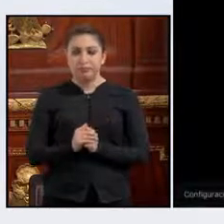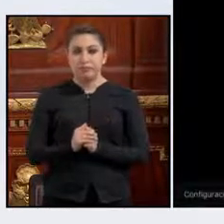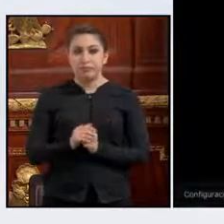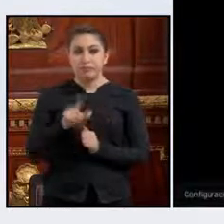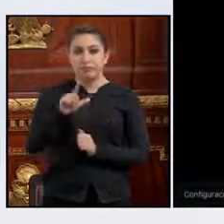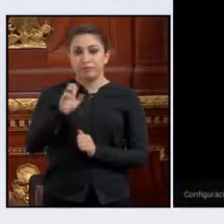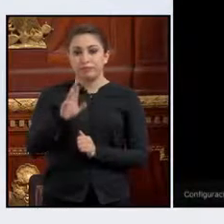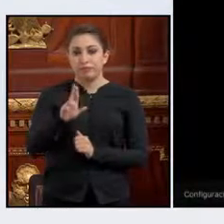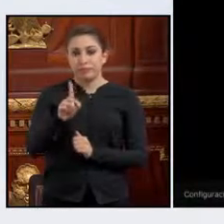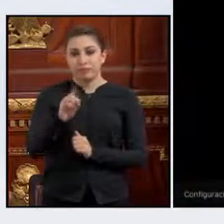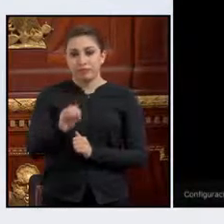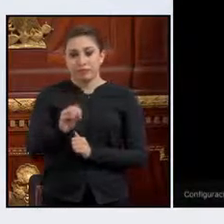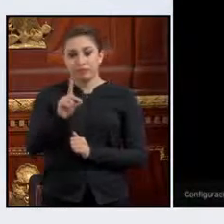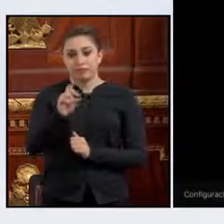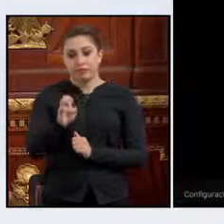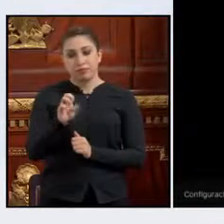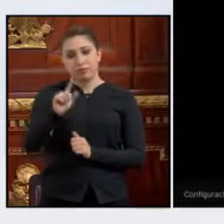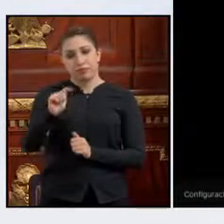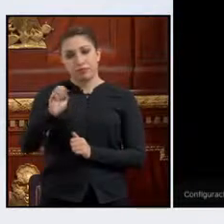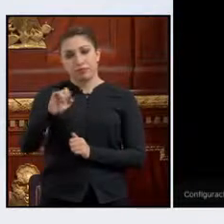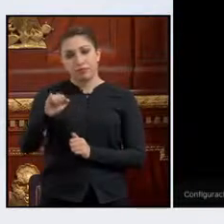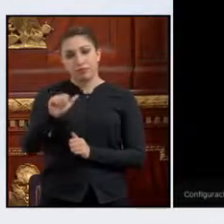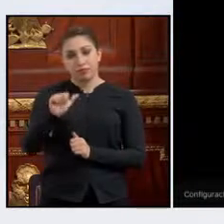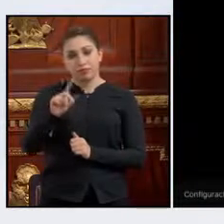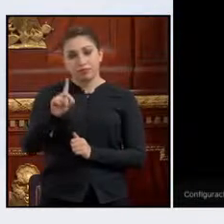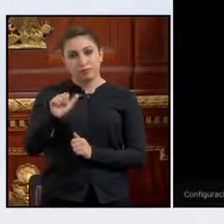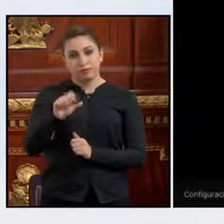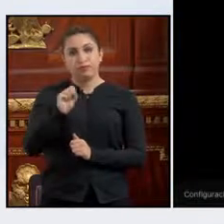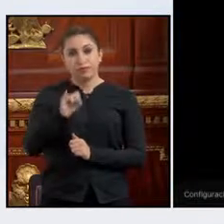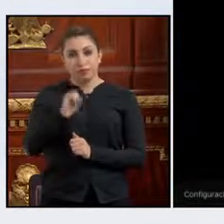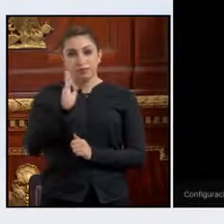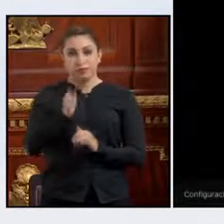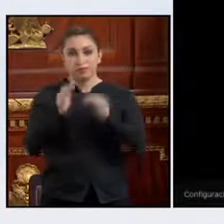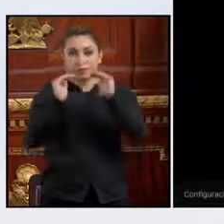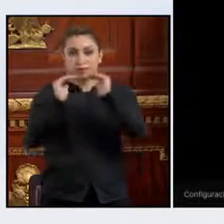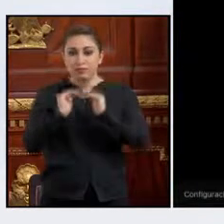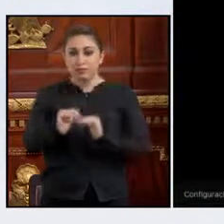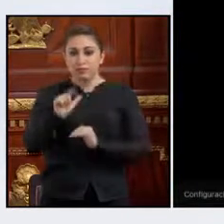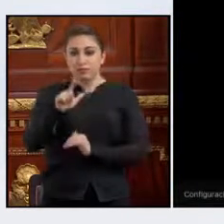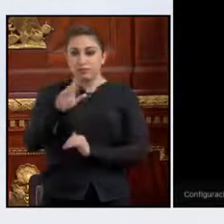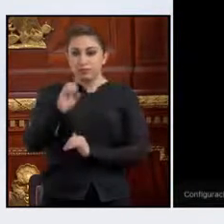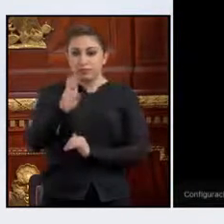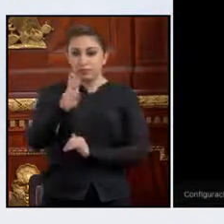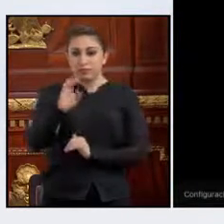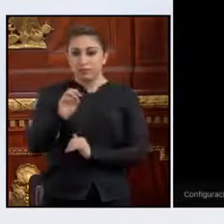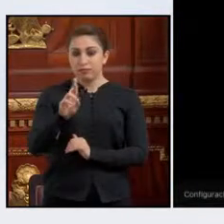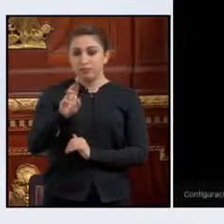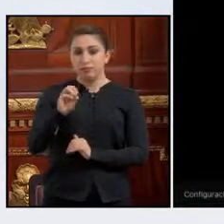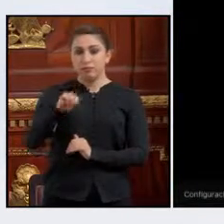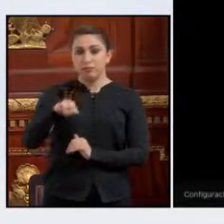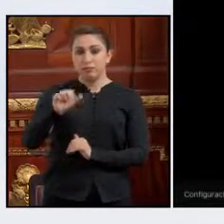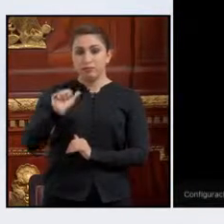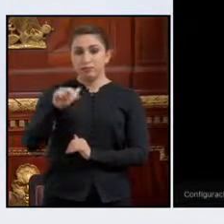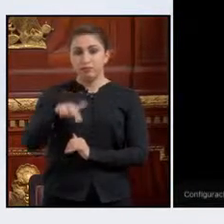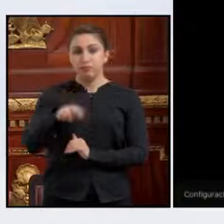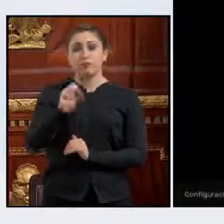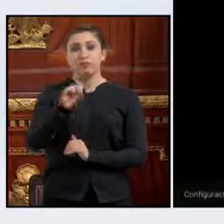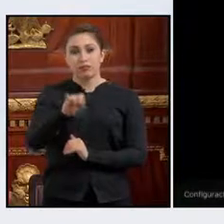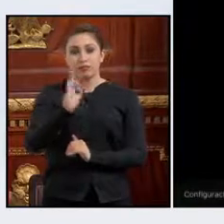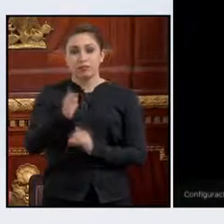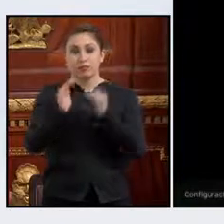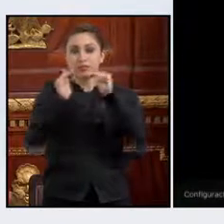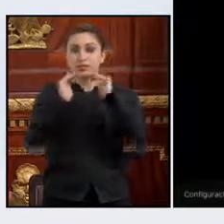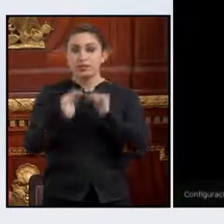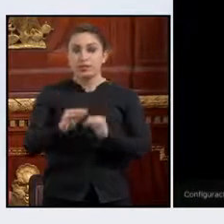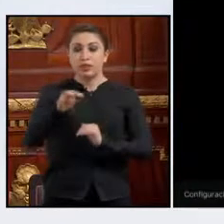Lerdo de Tejada. Lerdo Tejada, a favor. Lobo Román. Lobo Román, a favor. Macedo